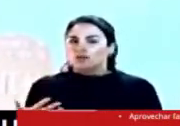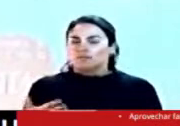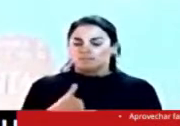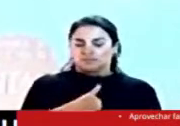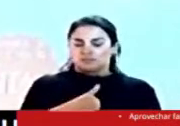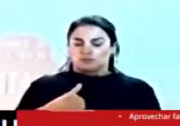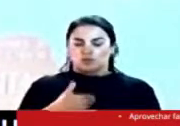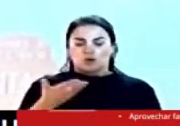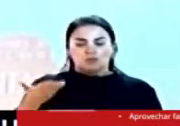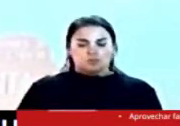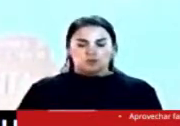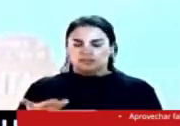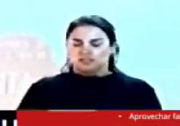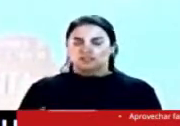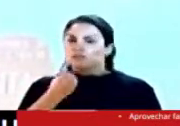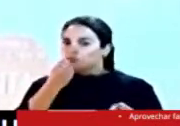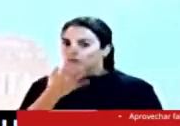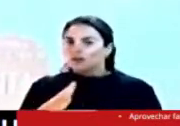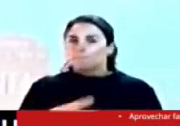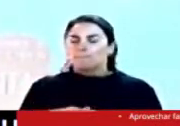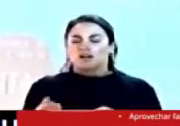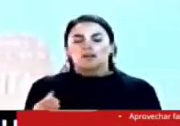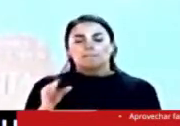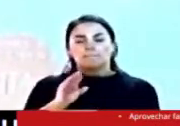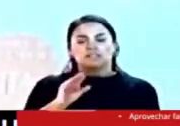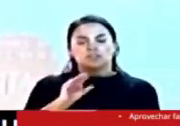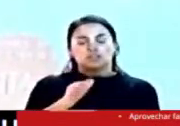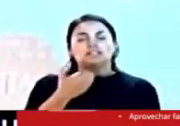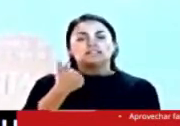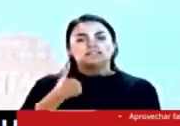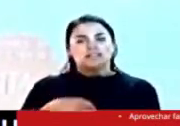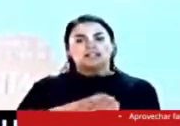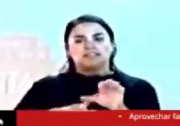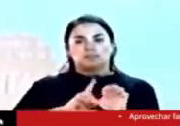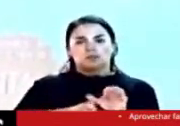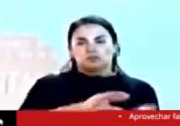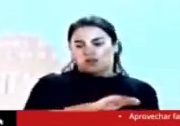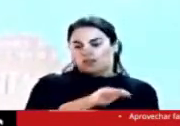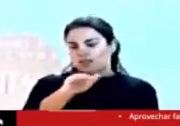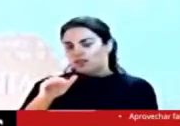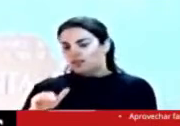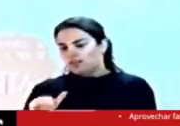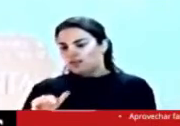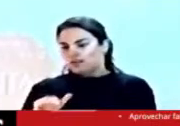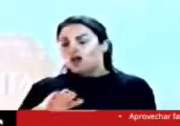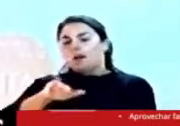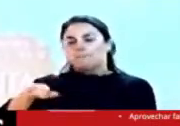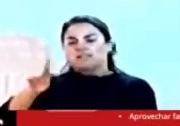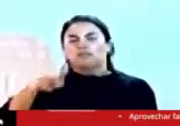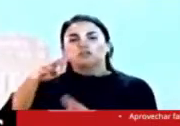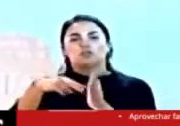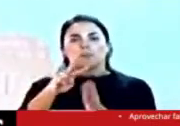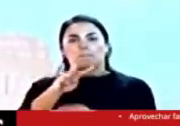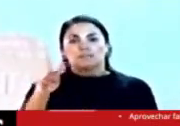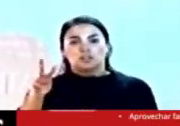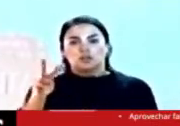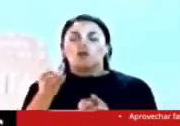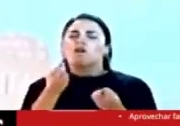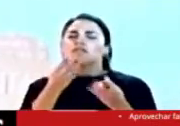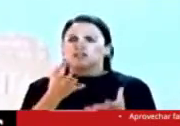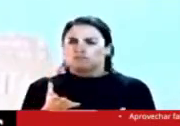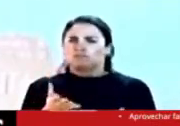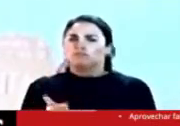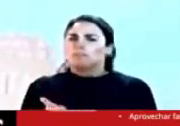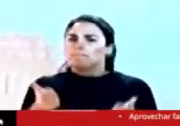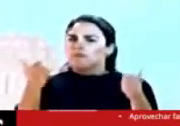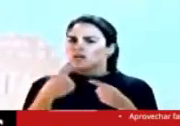posición para no solamente las inversiones que ya están llegando a Extremadura, sino que en este 2022 se anuncien inversiones importantes para